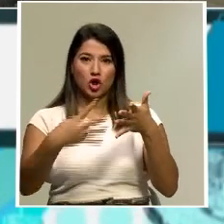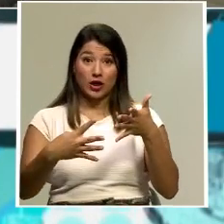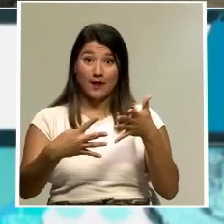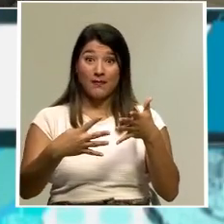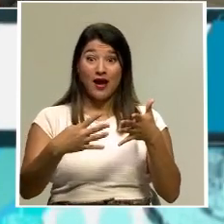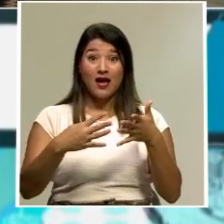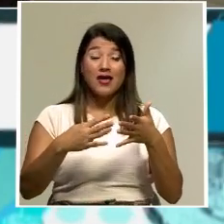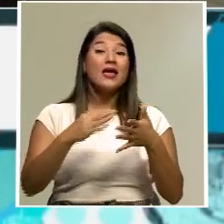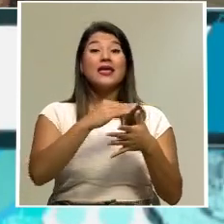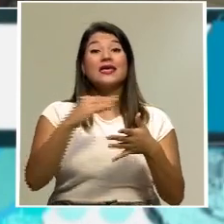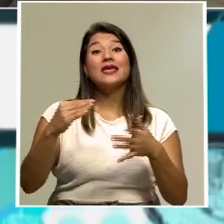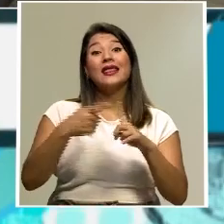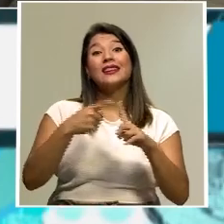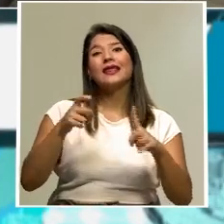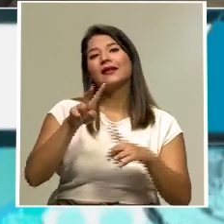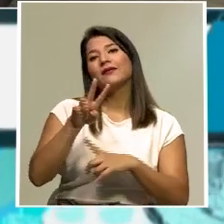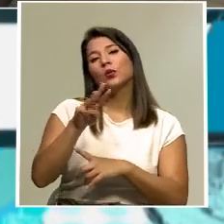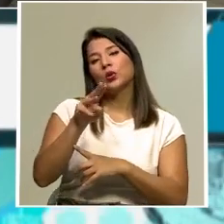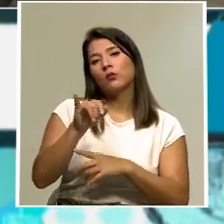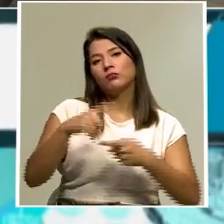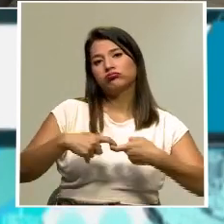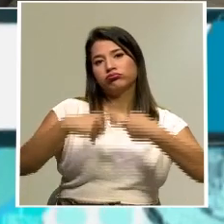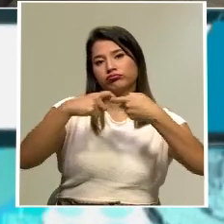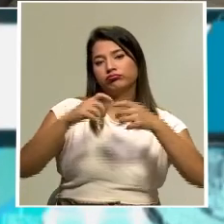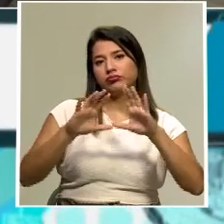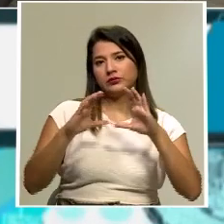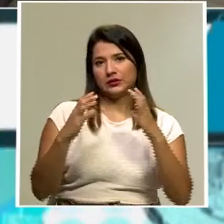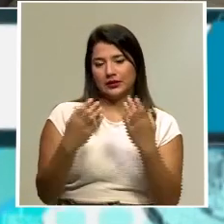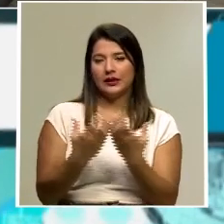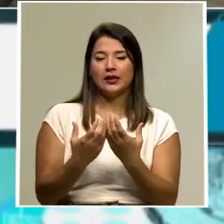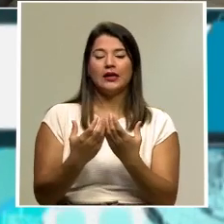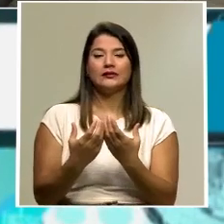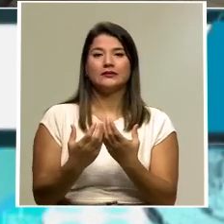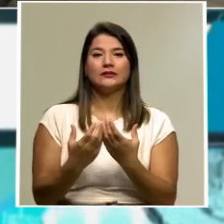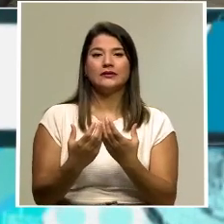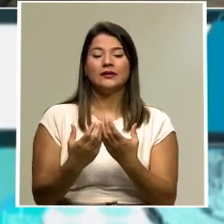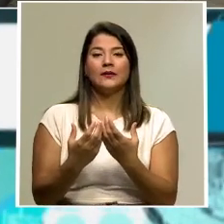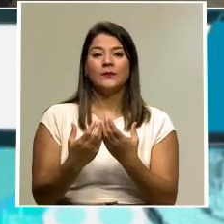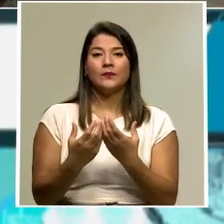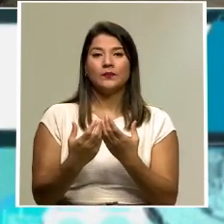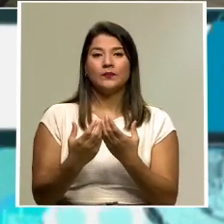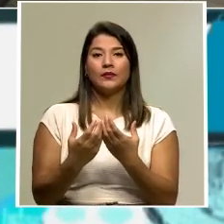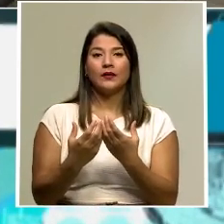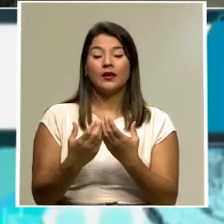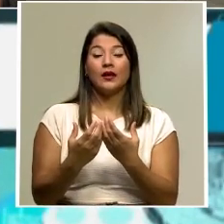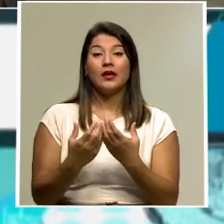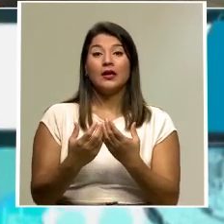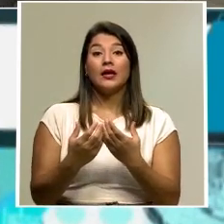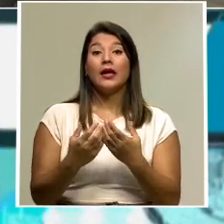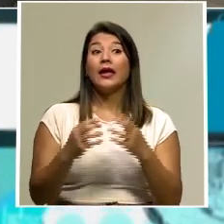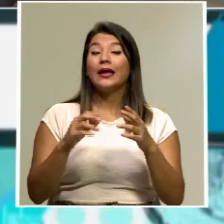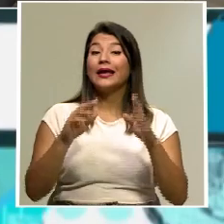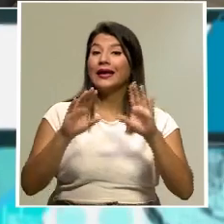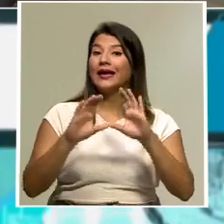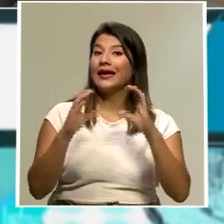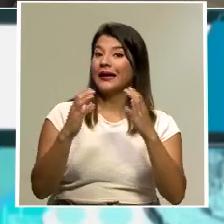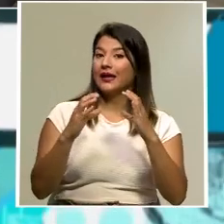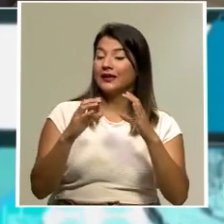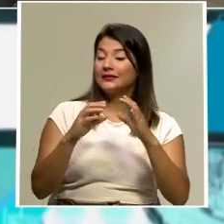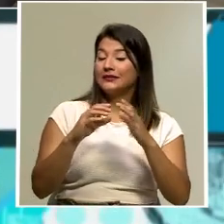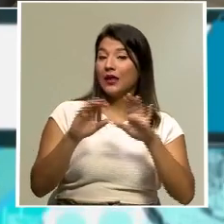Ministerio de Educación Pública o lo que muchos están llamando como la suspensión de clases en el tema público. Recordemos que